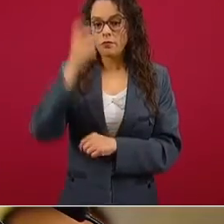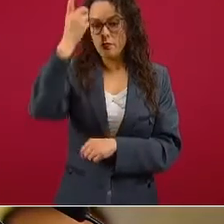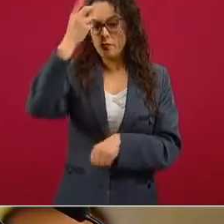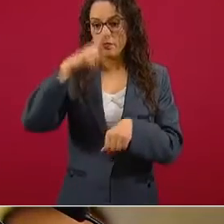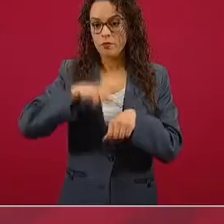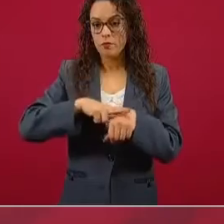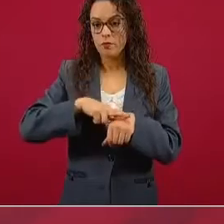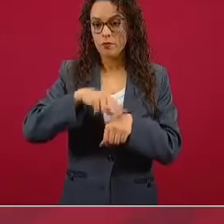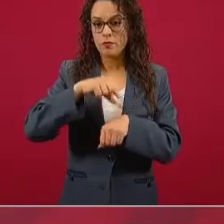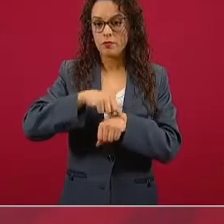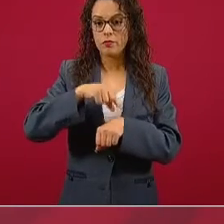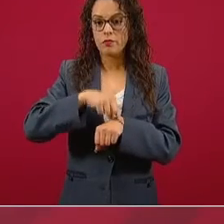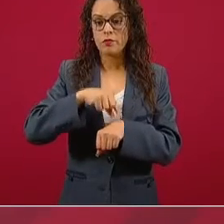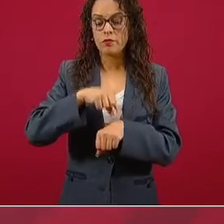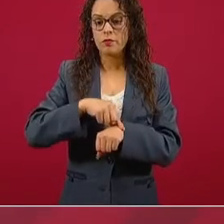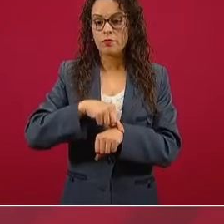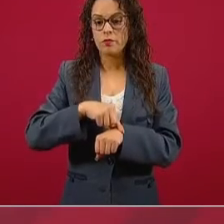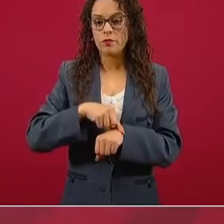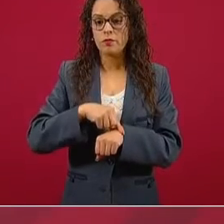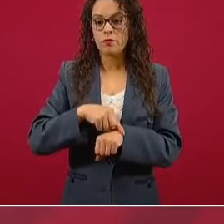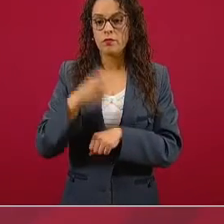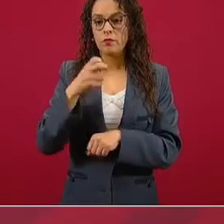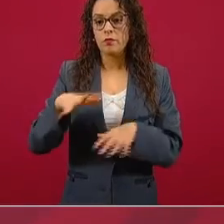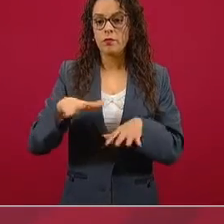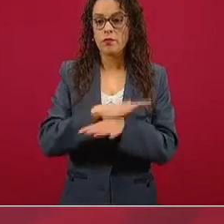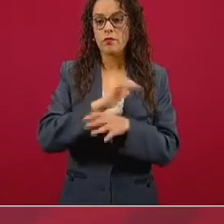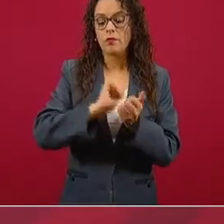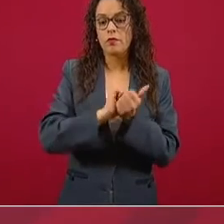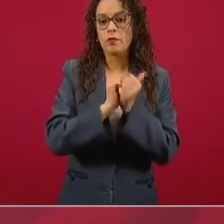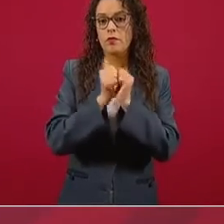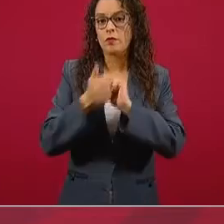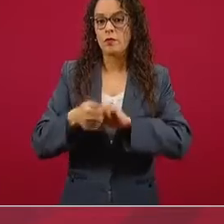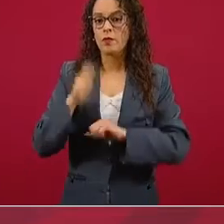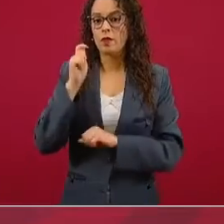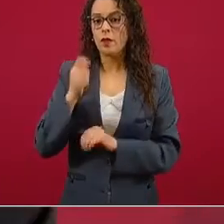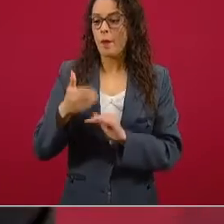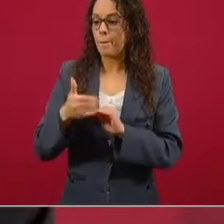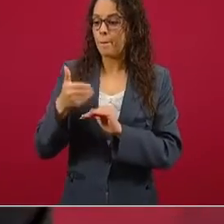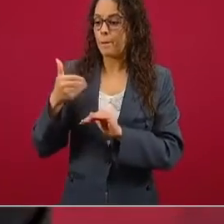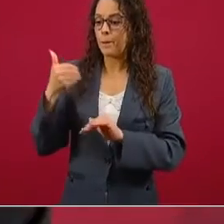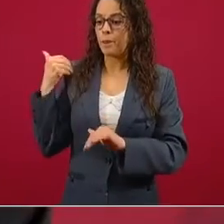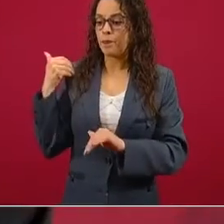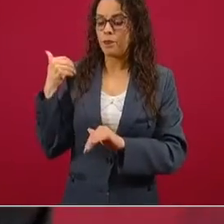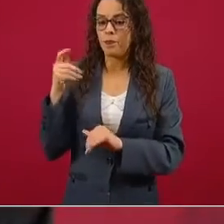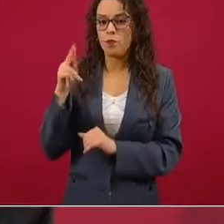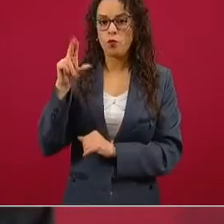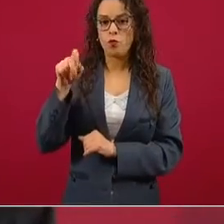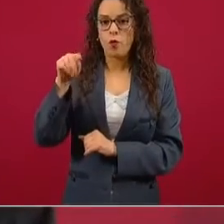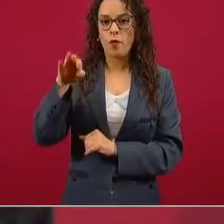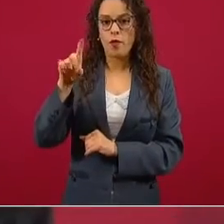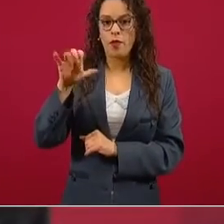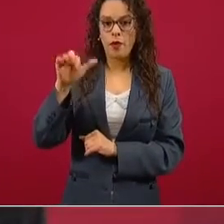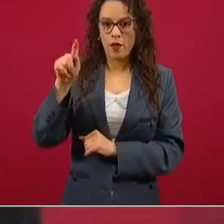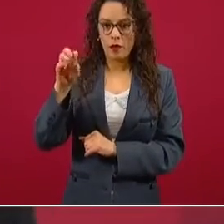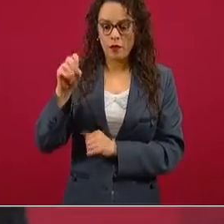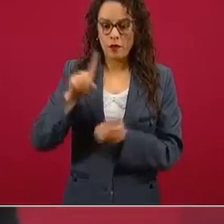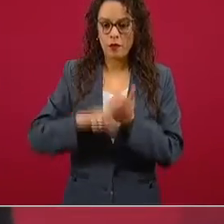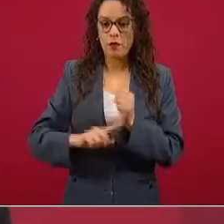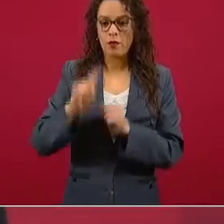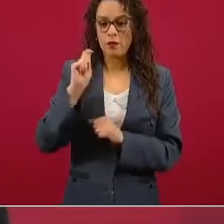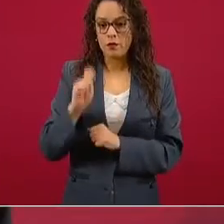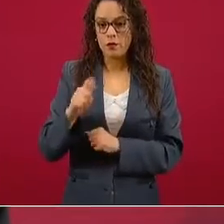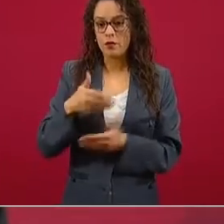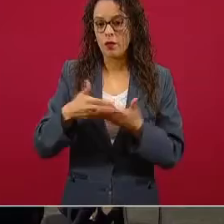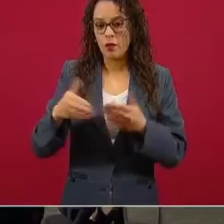Médica, que sustituyó el protomedicato que había antecedido a lo que hoy conocimos como el Consejo de Salud